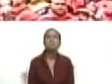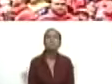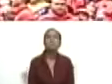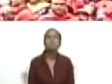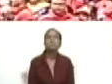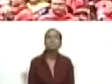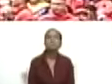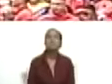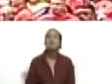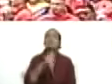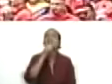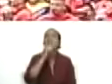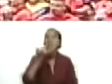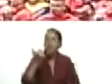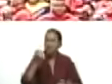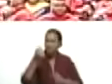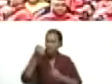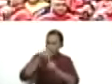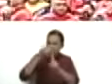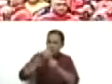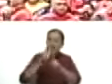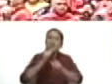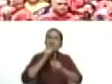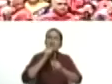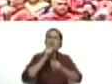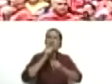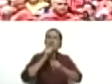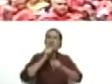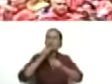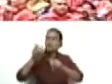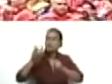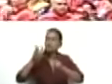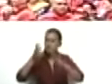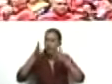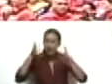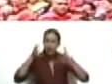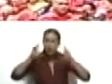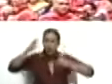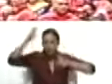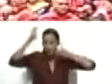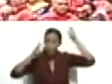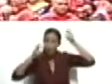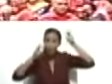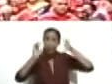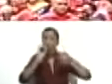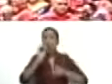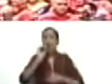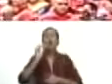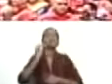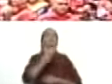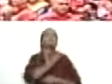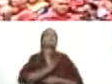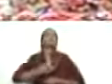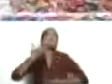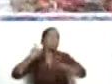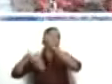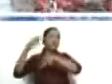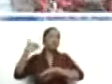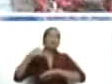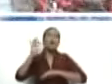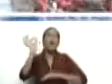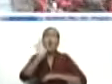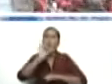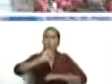¿Quién triunfó? ¿Carmona o Chávez? ¿Quién triunfó? ¡Guaidó